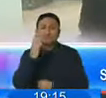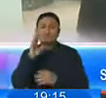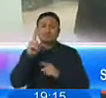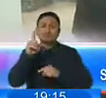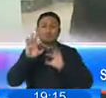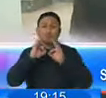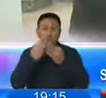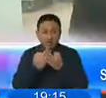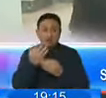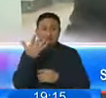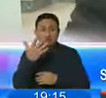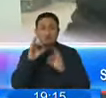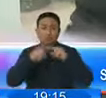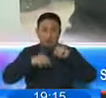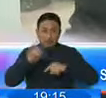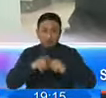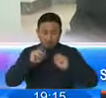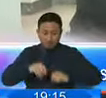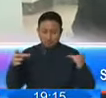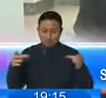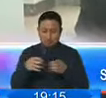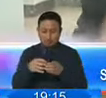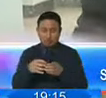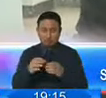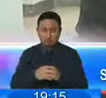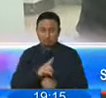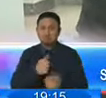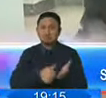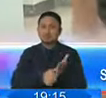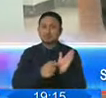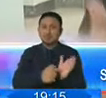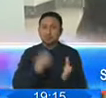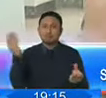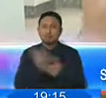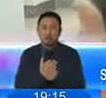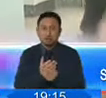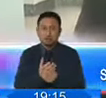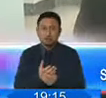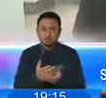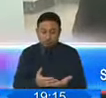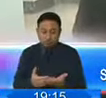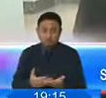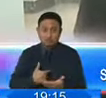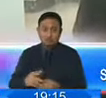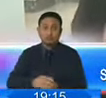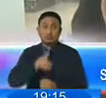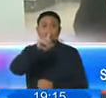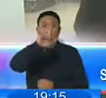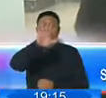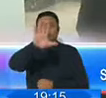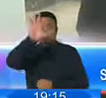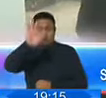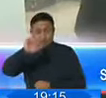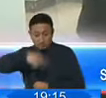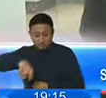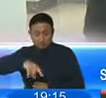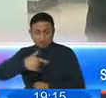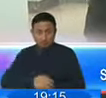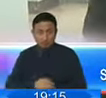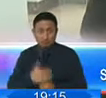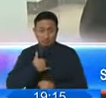pueden formar su comité de usuario. Basta poner la cédula, poner un acta y nosotros, si nos llama al 159, le damos exactamente